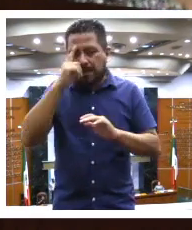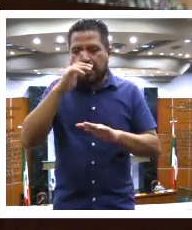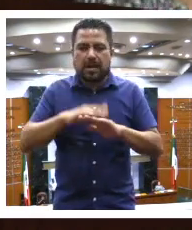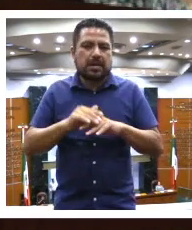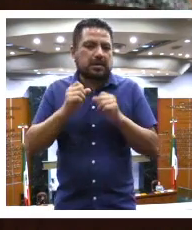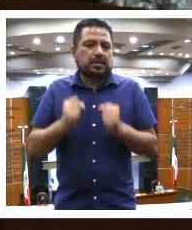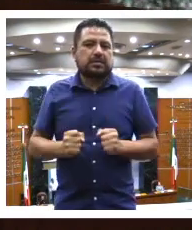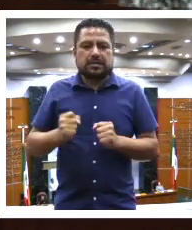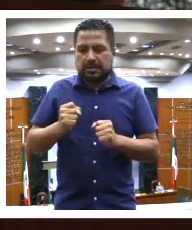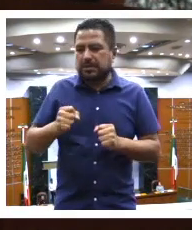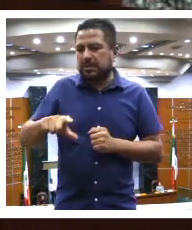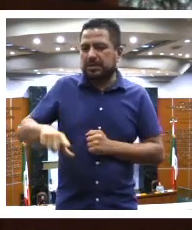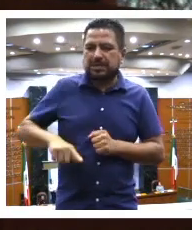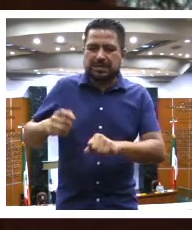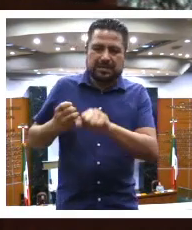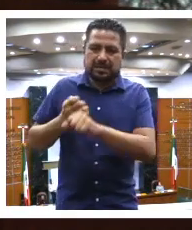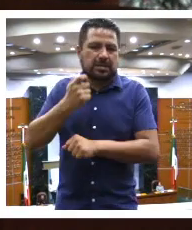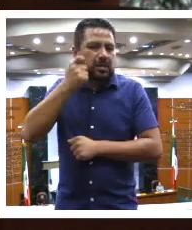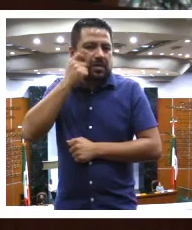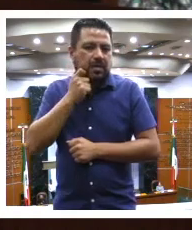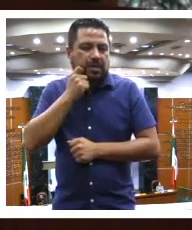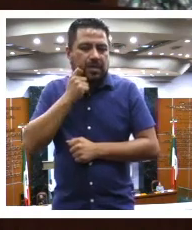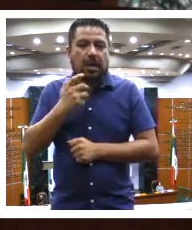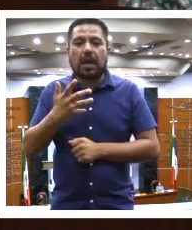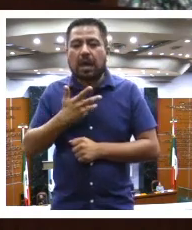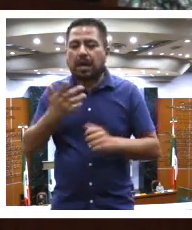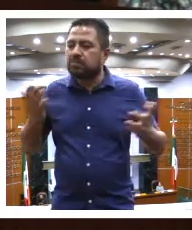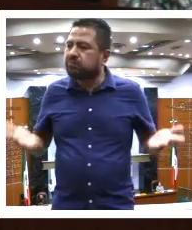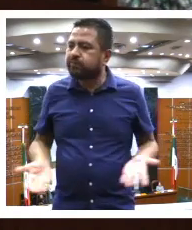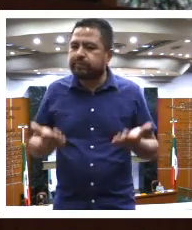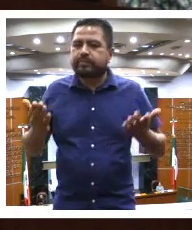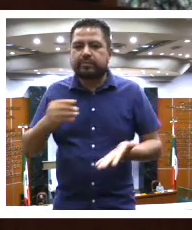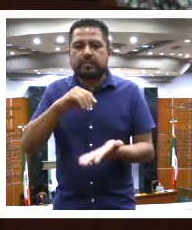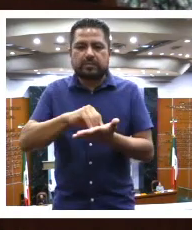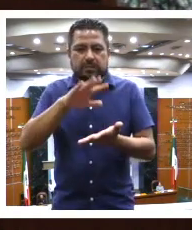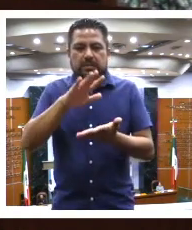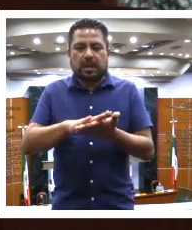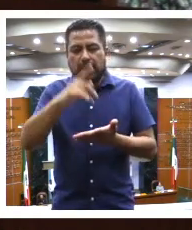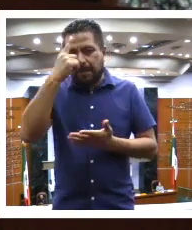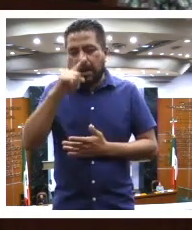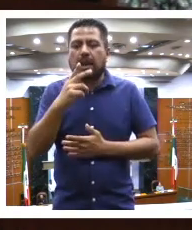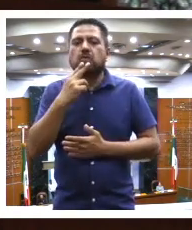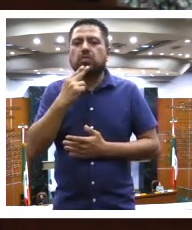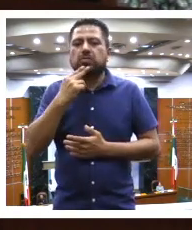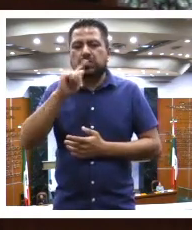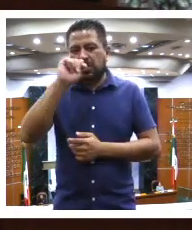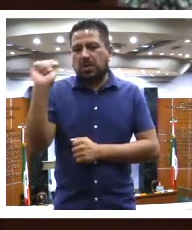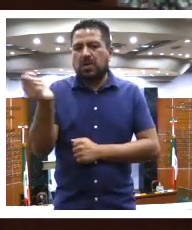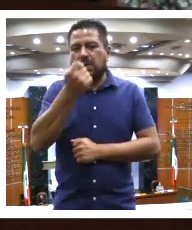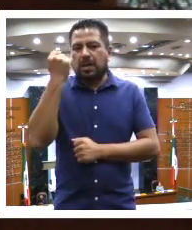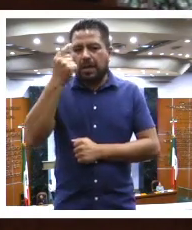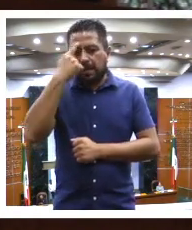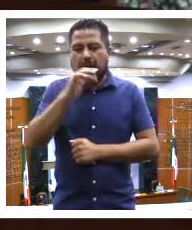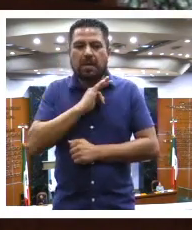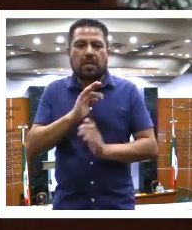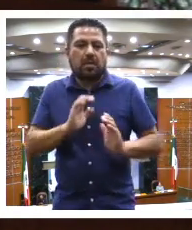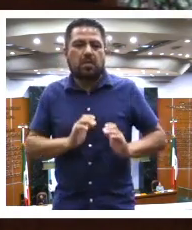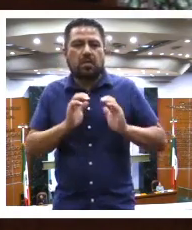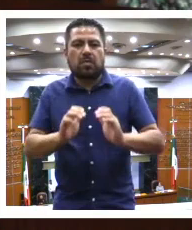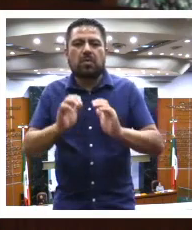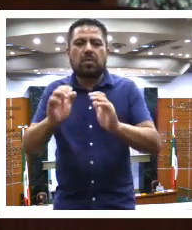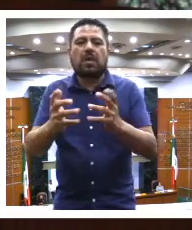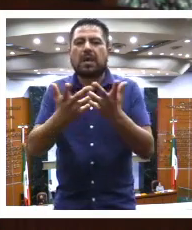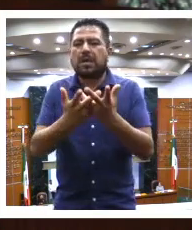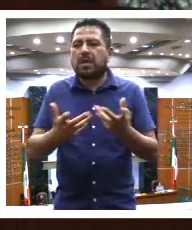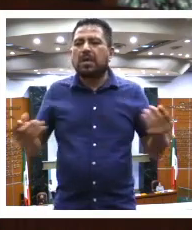la seguridad pública del estado de Guerrero tiene la motivación de establecer las bases para el uso de la tecnologías para prevenir y